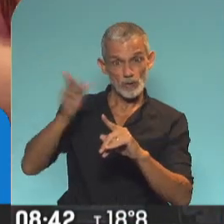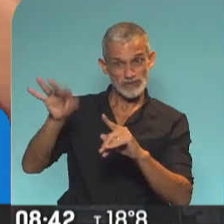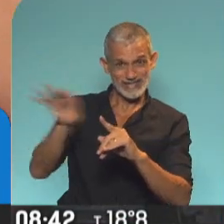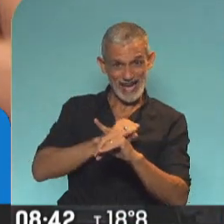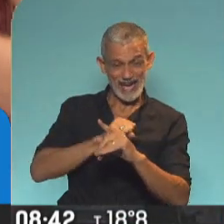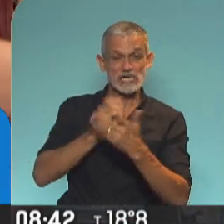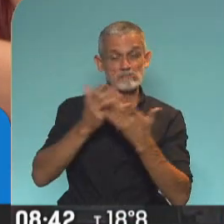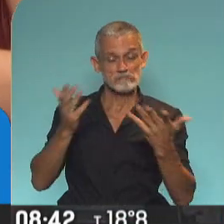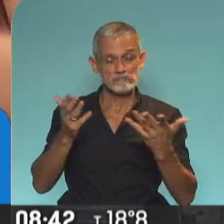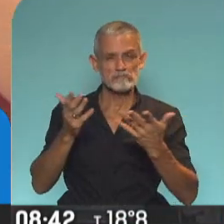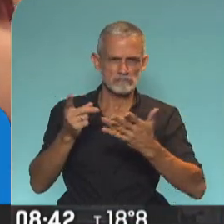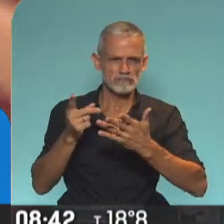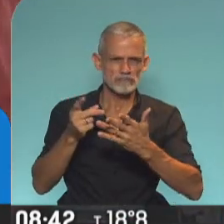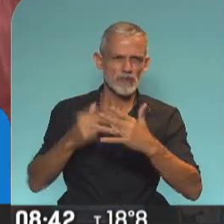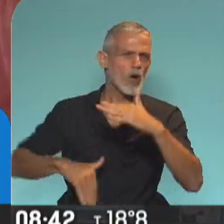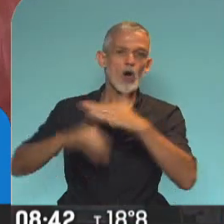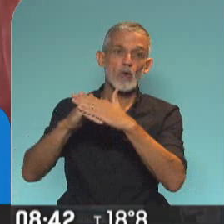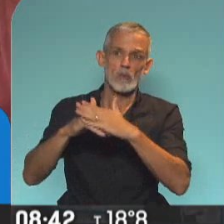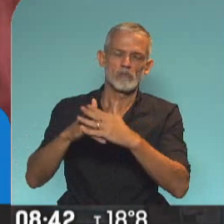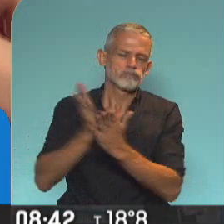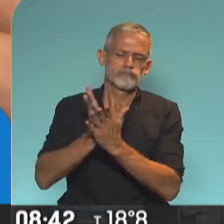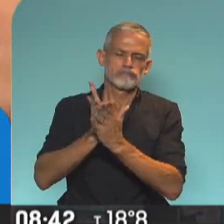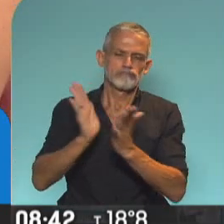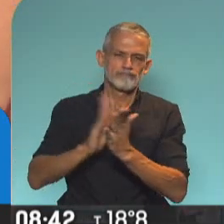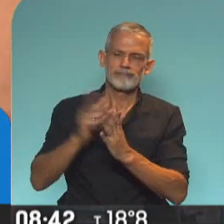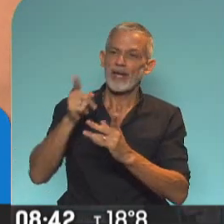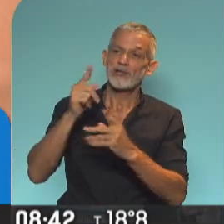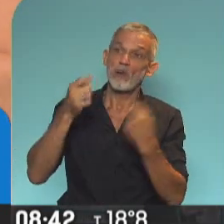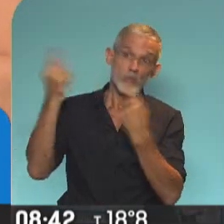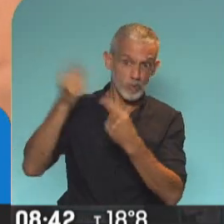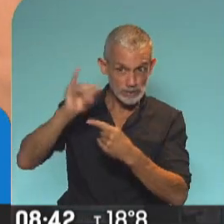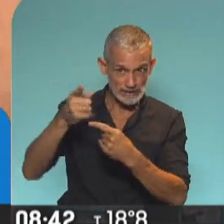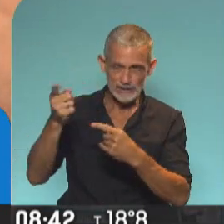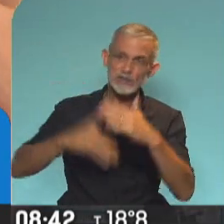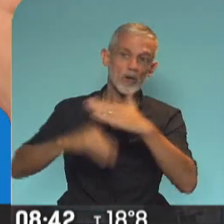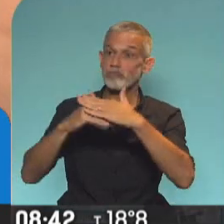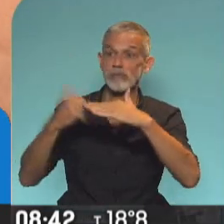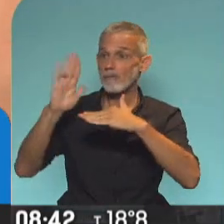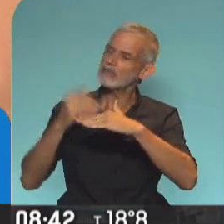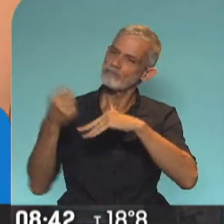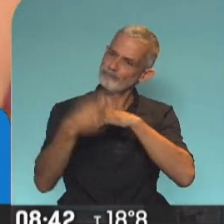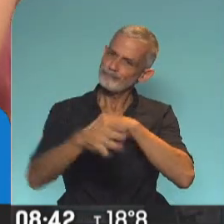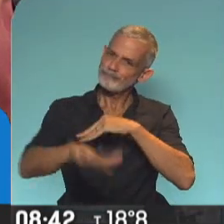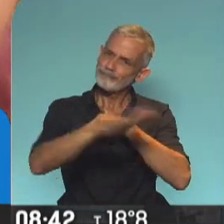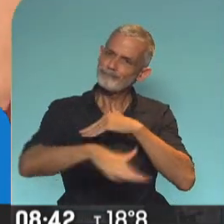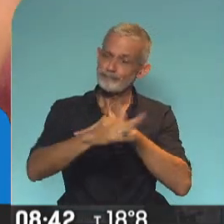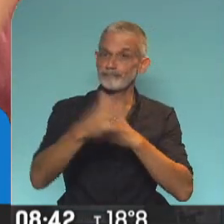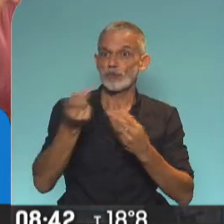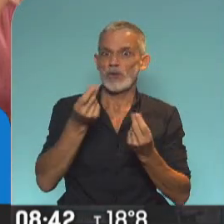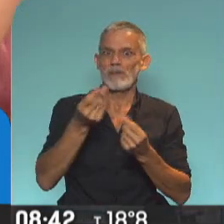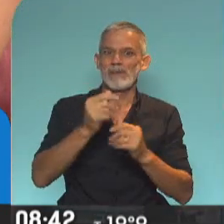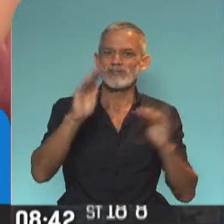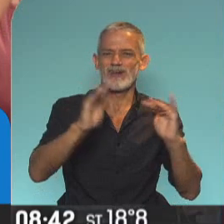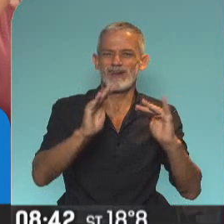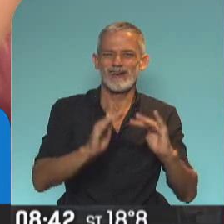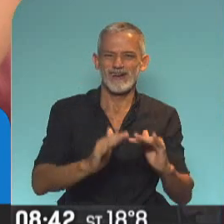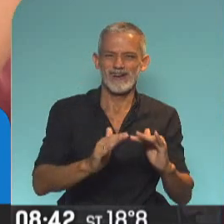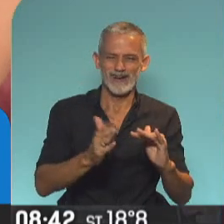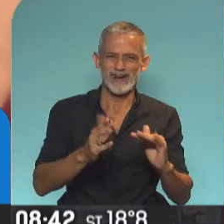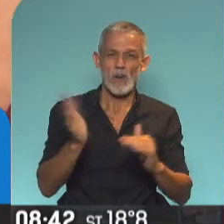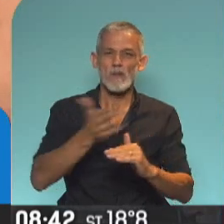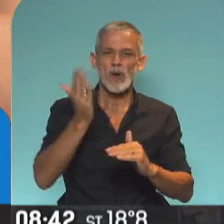existan algunas maneras de controlar vía costos. En algún momento, con la mal llamada ley de abastecimiento en el año 2014, que